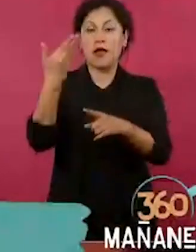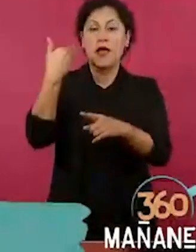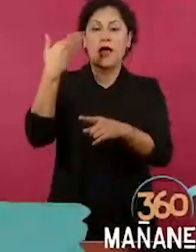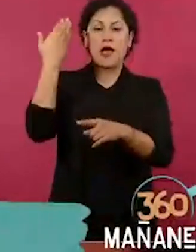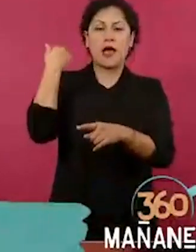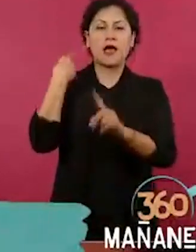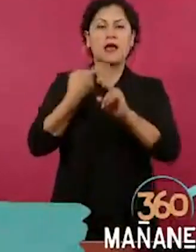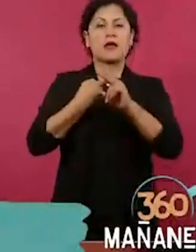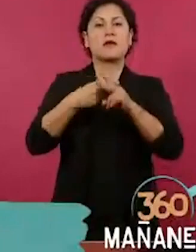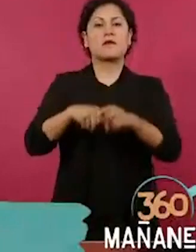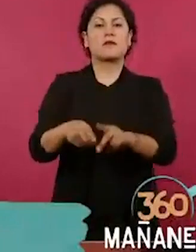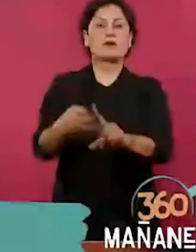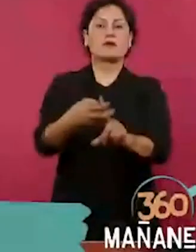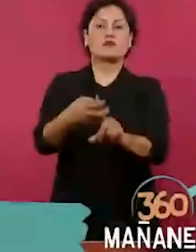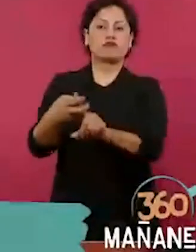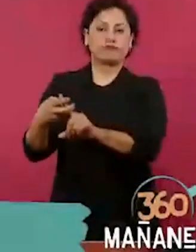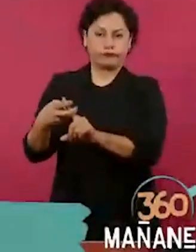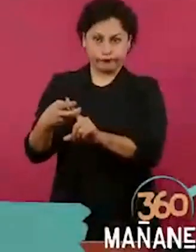secuestro,